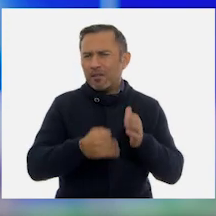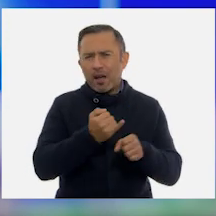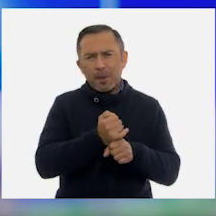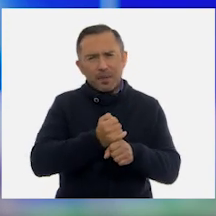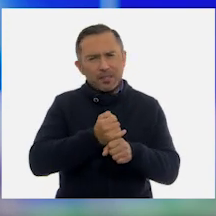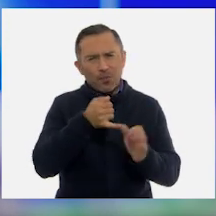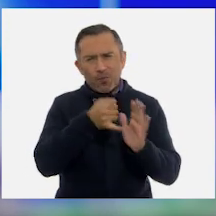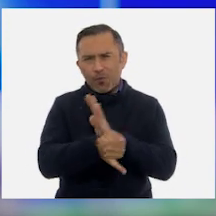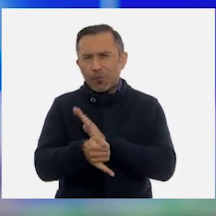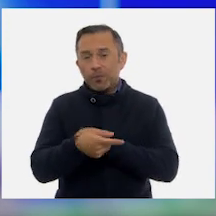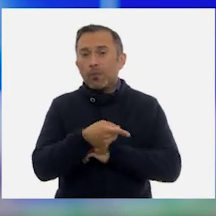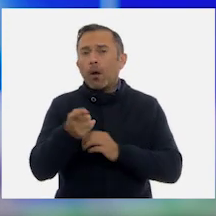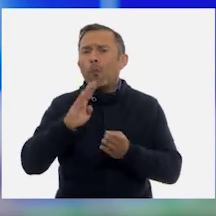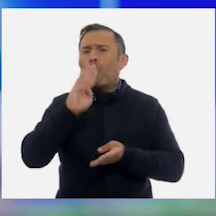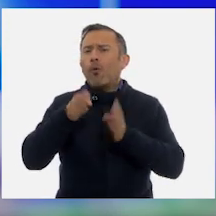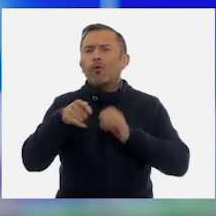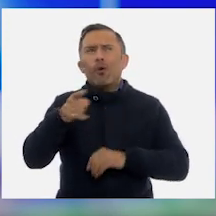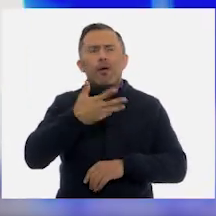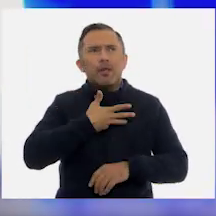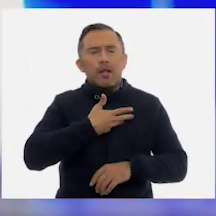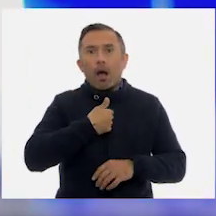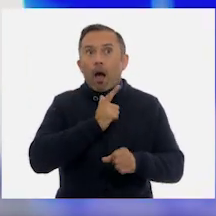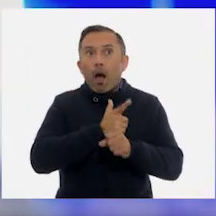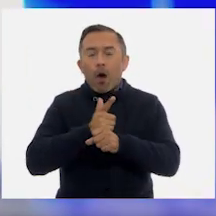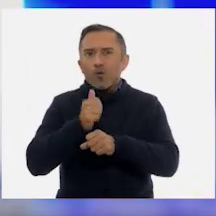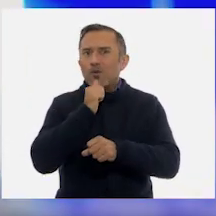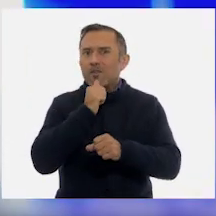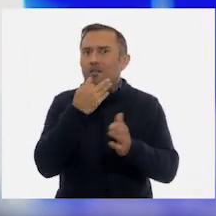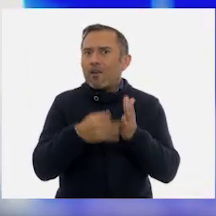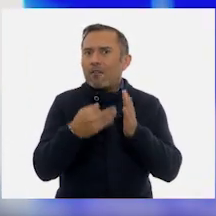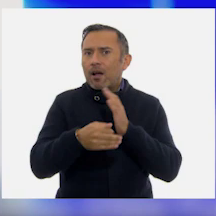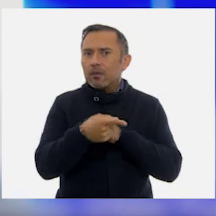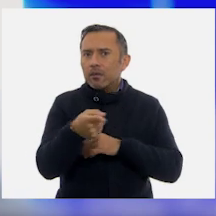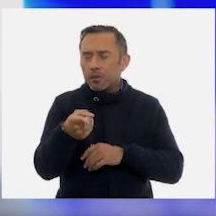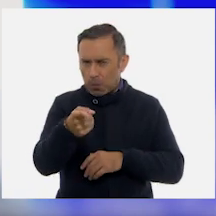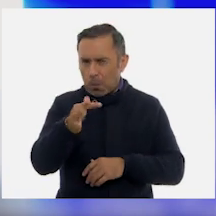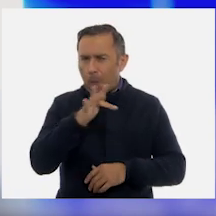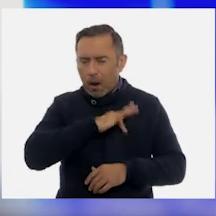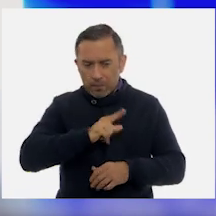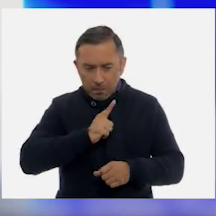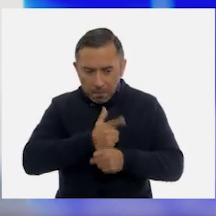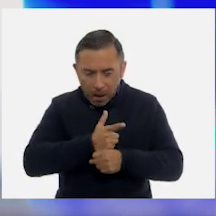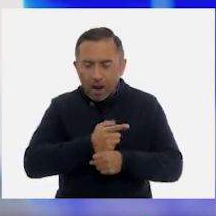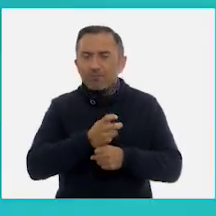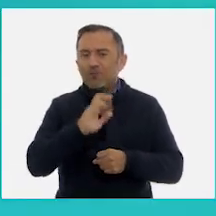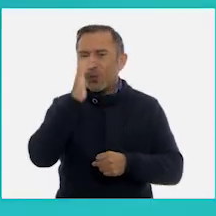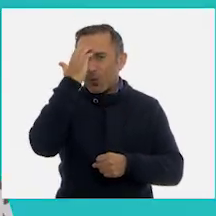cada vez hay más cosas por descubrir y tú puedes ser la llave de ese conocimiento.